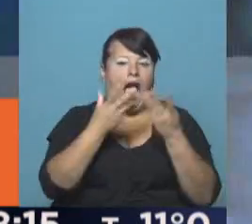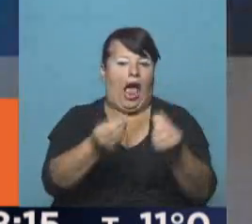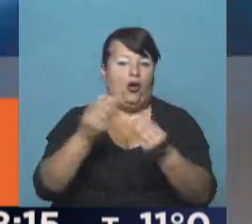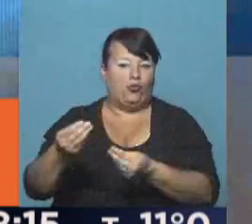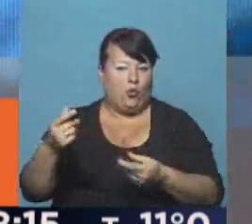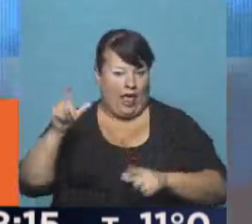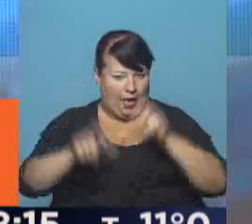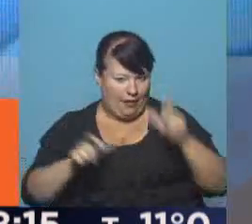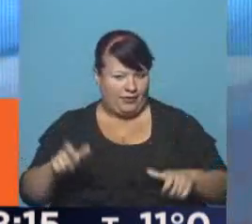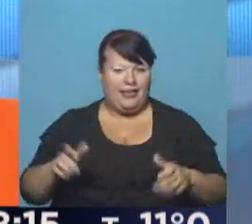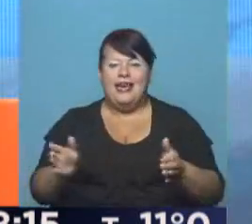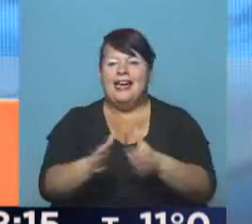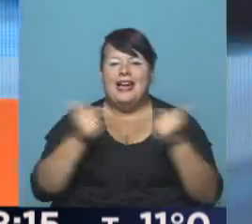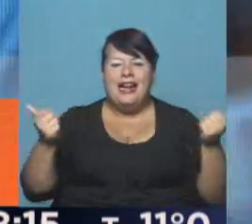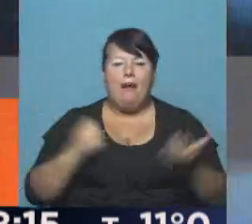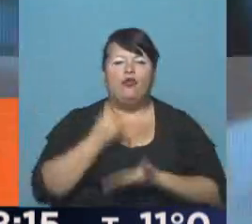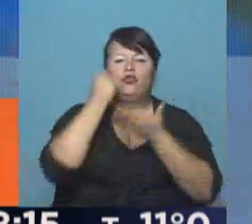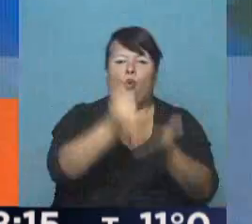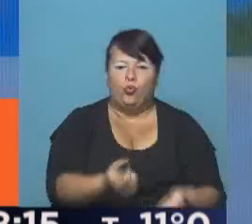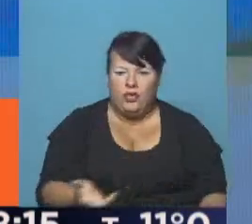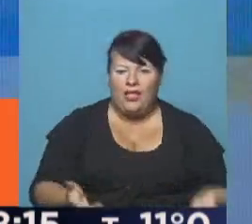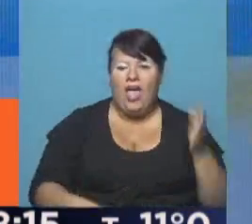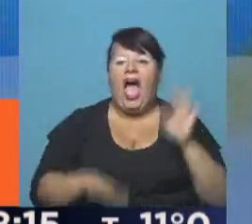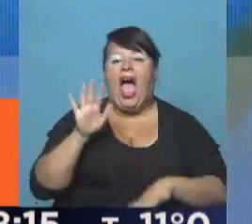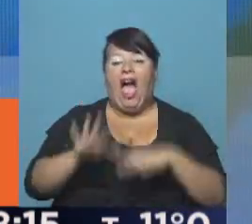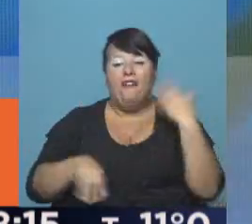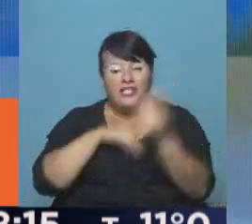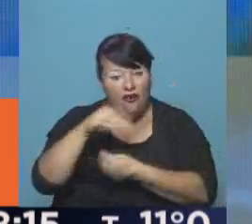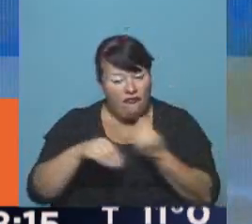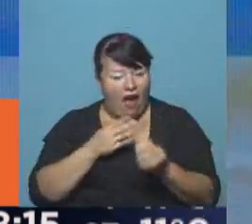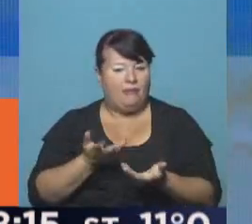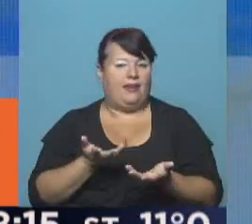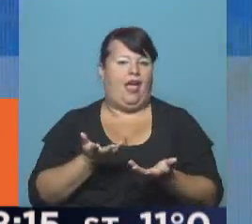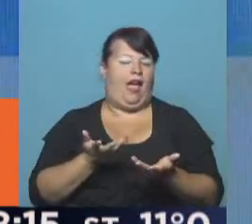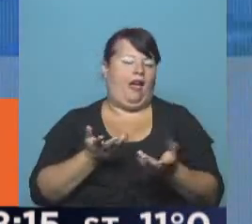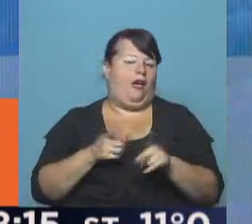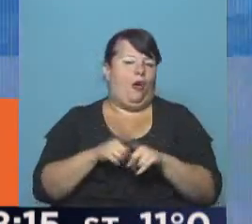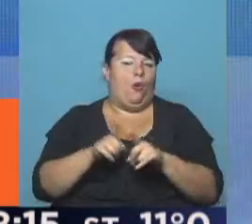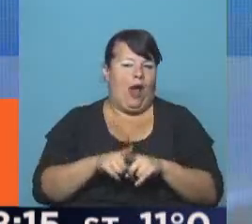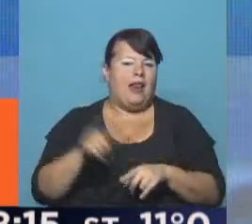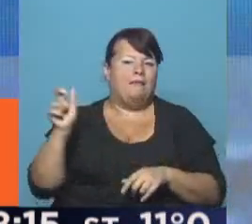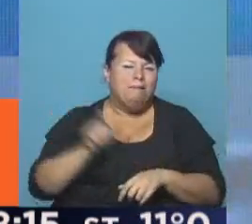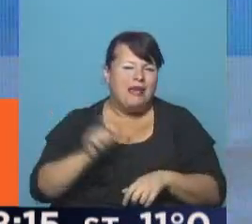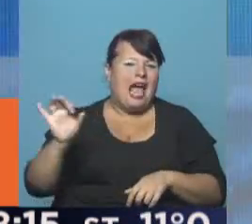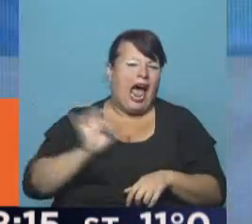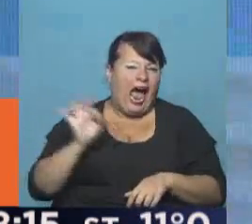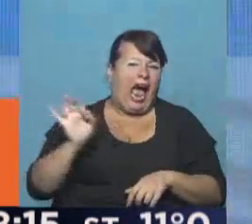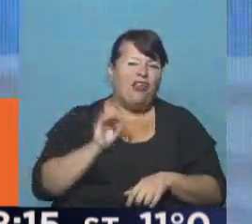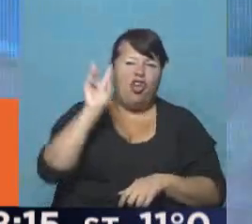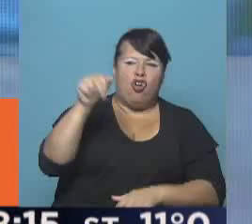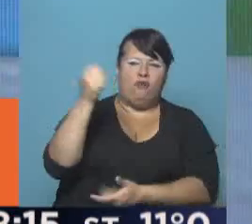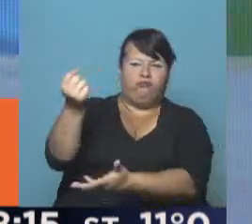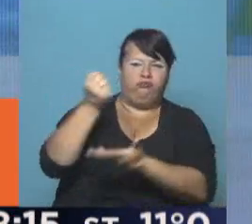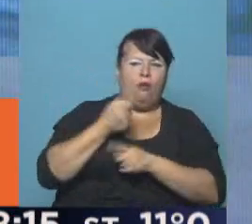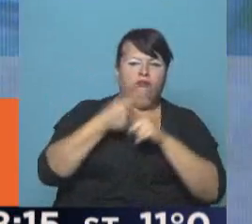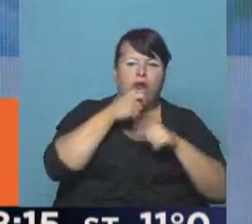víctimas líneas rápidas de subsidio hay veces hay familias digo que les lleva meses o años cobrar un subsidio